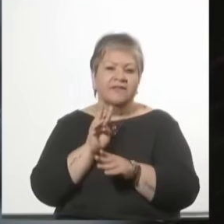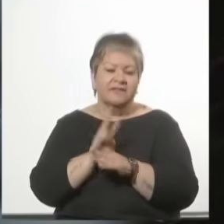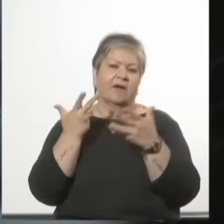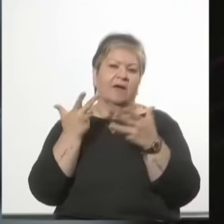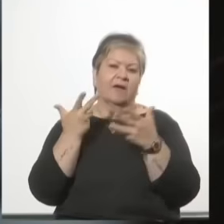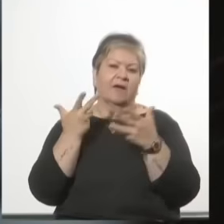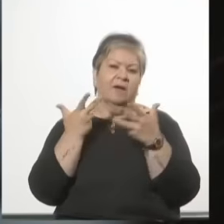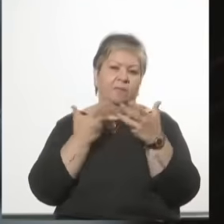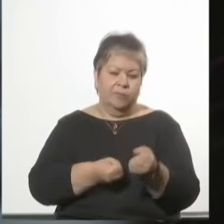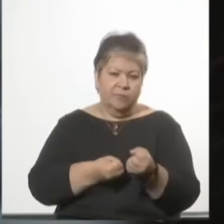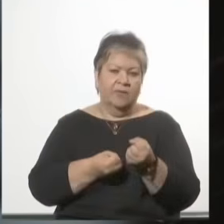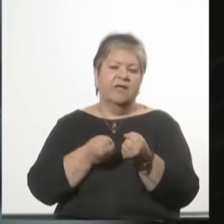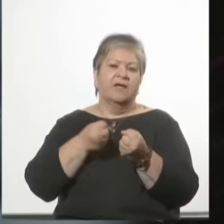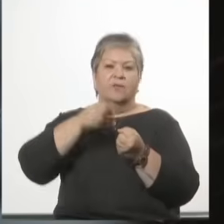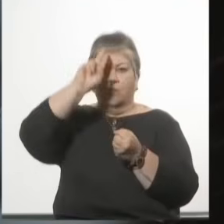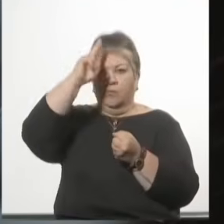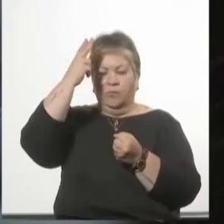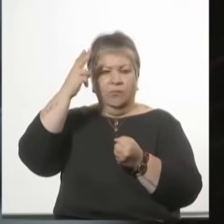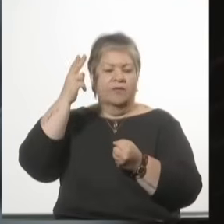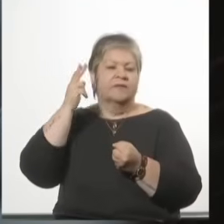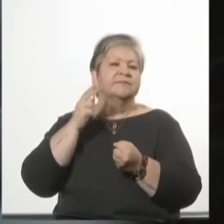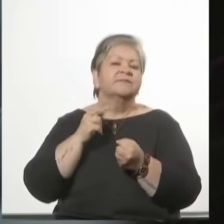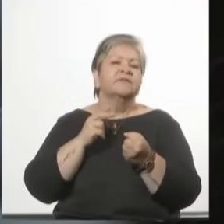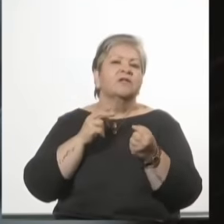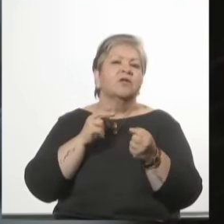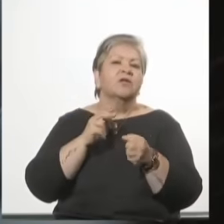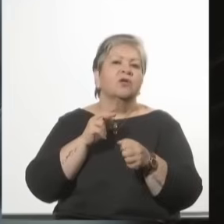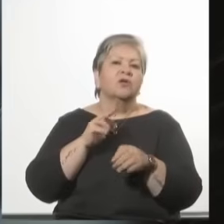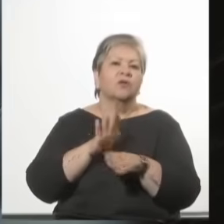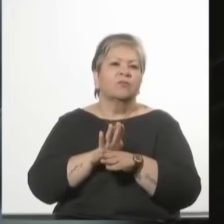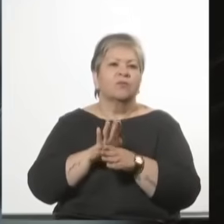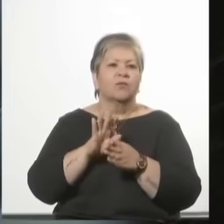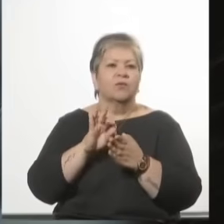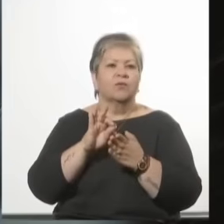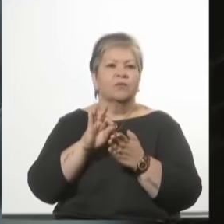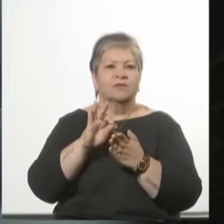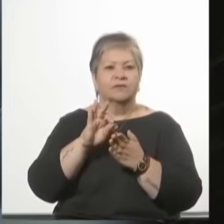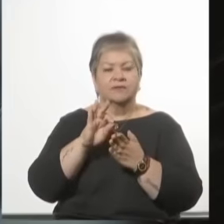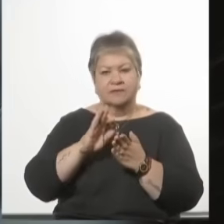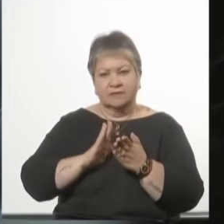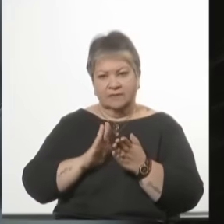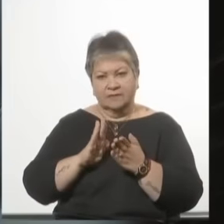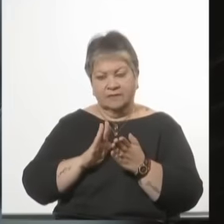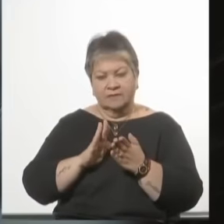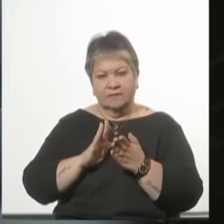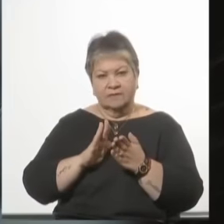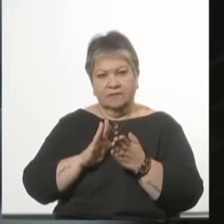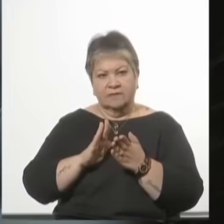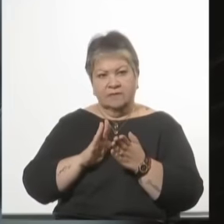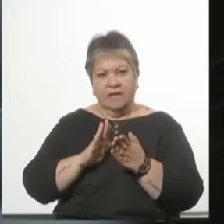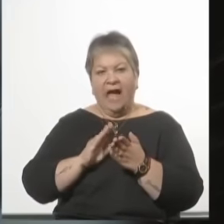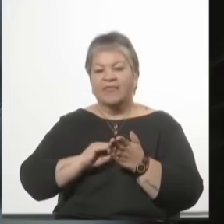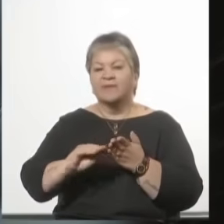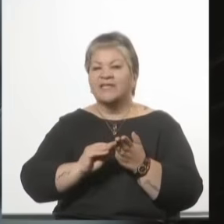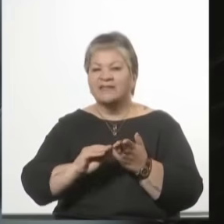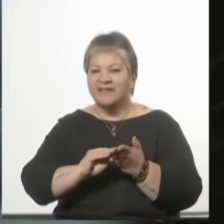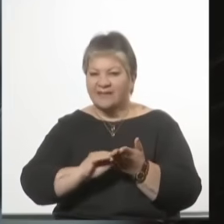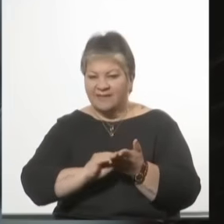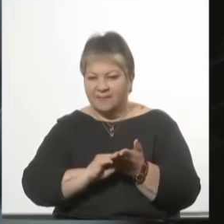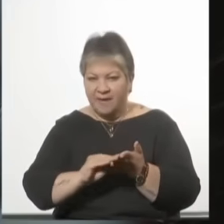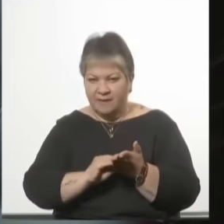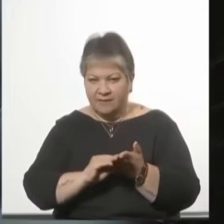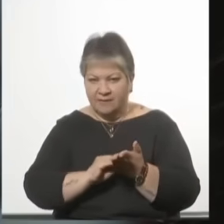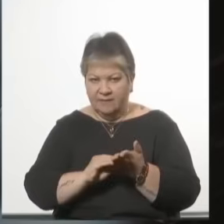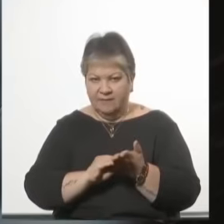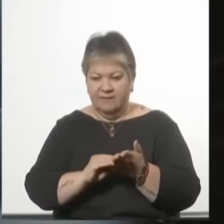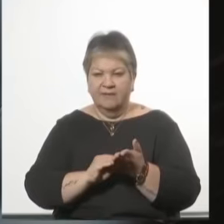resarcimiento de la República Oriental del Uruguay. Como se aprecia, señora Presidenta, no se dispuso en vía administrativa la